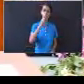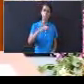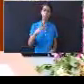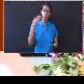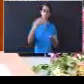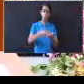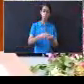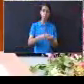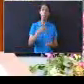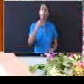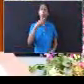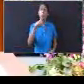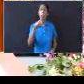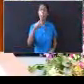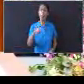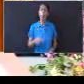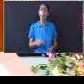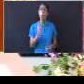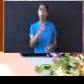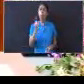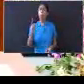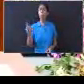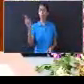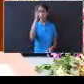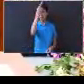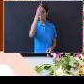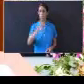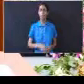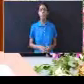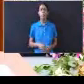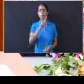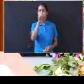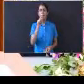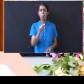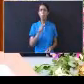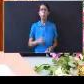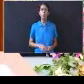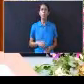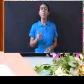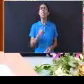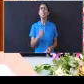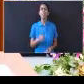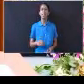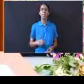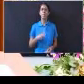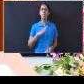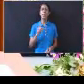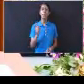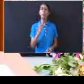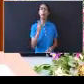La pregunta del millón es, ¿quién cobró todos esos impuestos y quién tiene ese dinero ahorita? ¿Verdad?